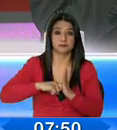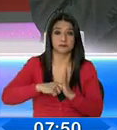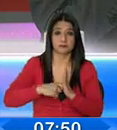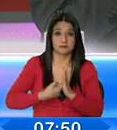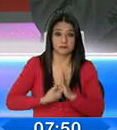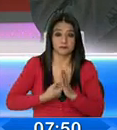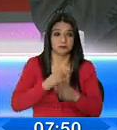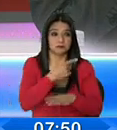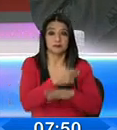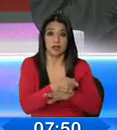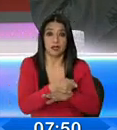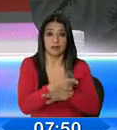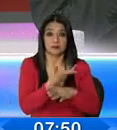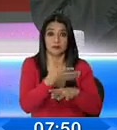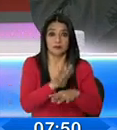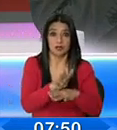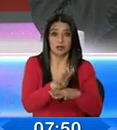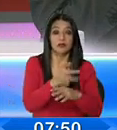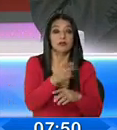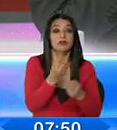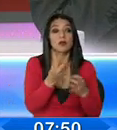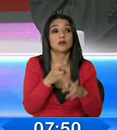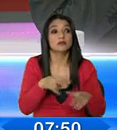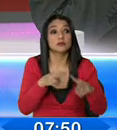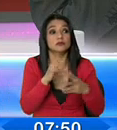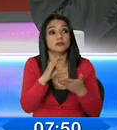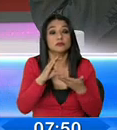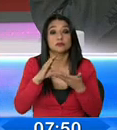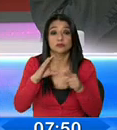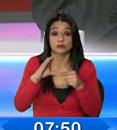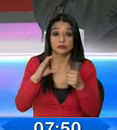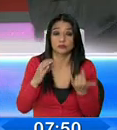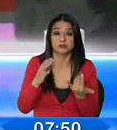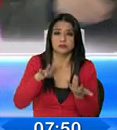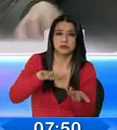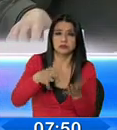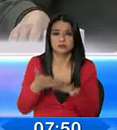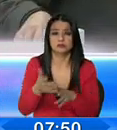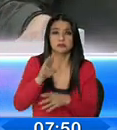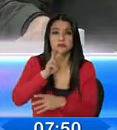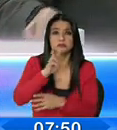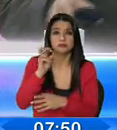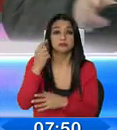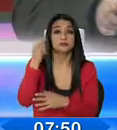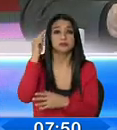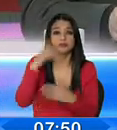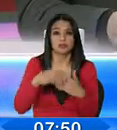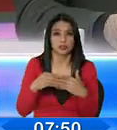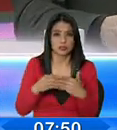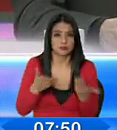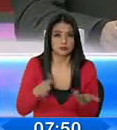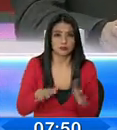estableció valores que están alrededor de los 200 millones de dólares